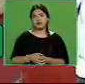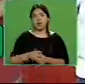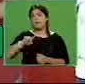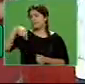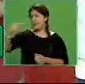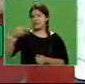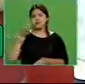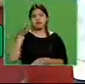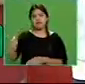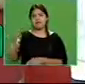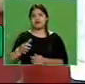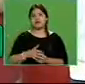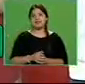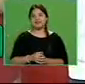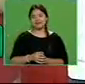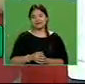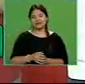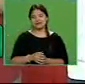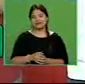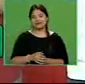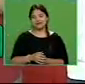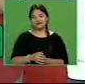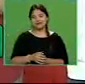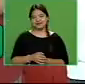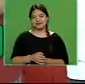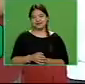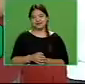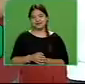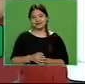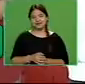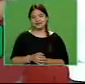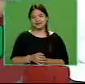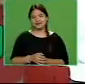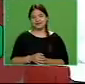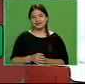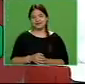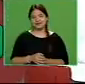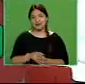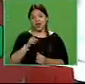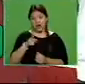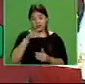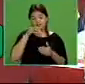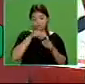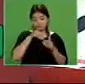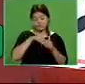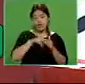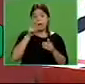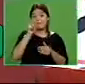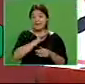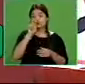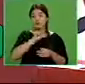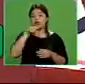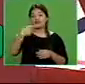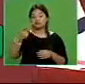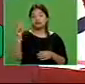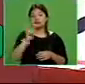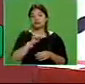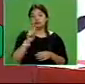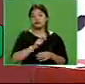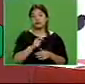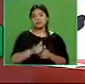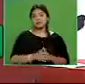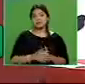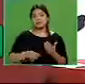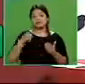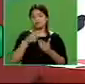Mañana mismo tú puedes retirar los ahorros si es necesario. Aquí tienes, Otilia. Ahí se te va a depositar mensualmente un salario mínimo,